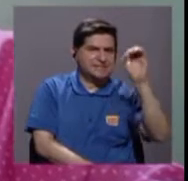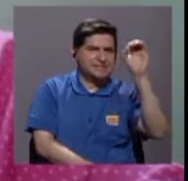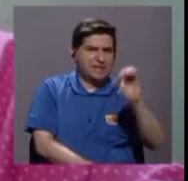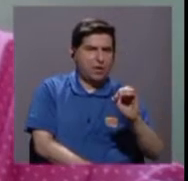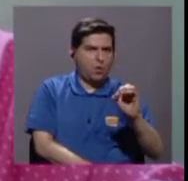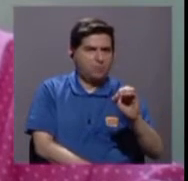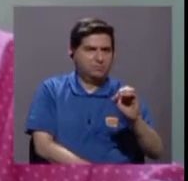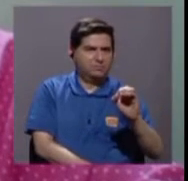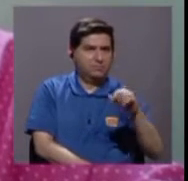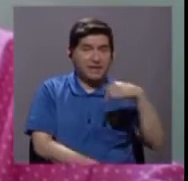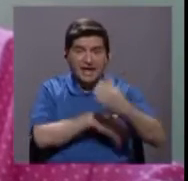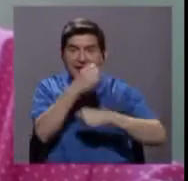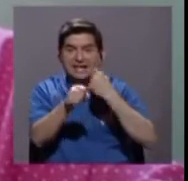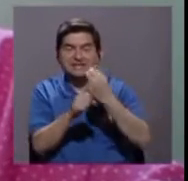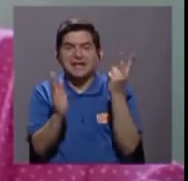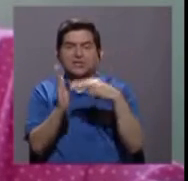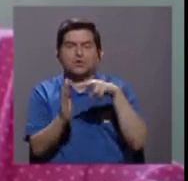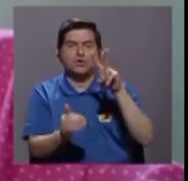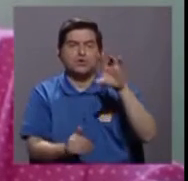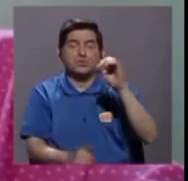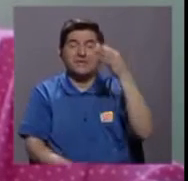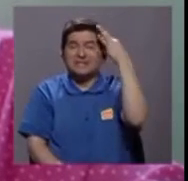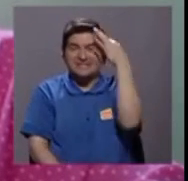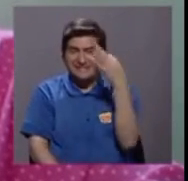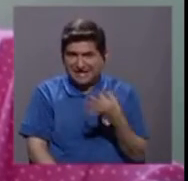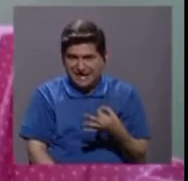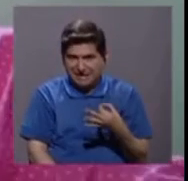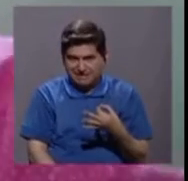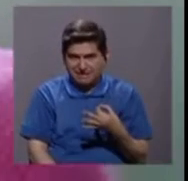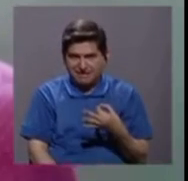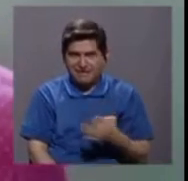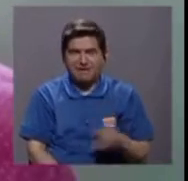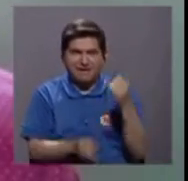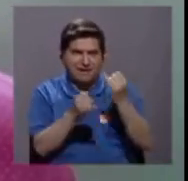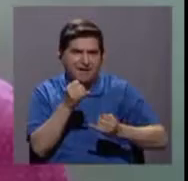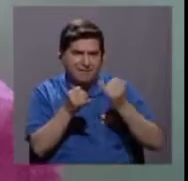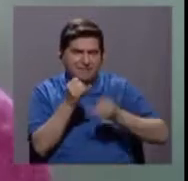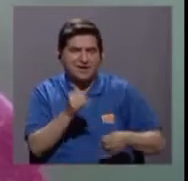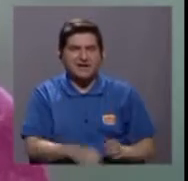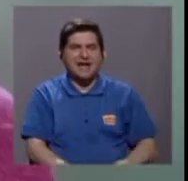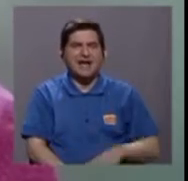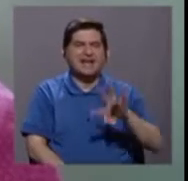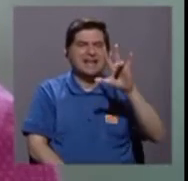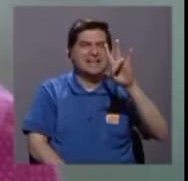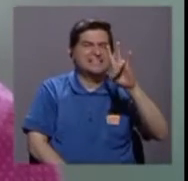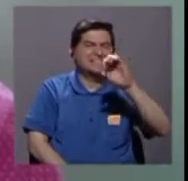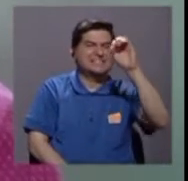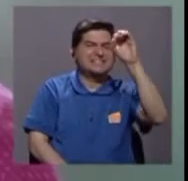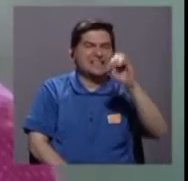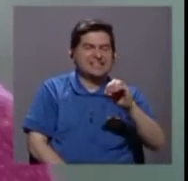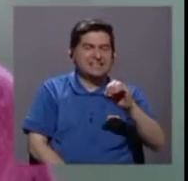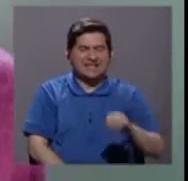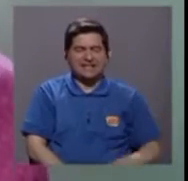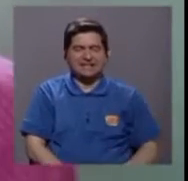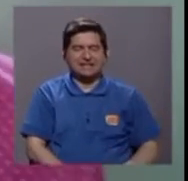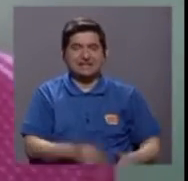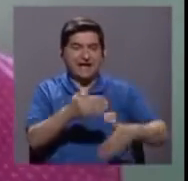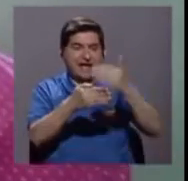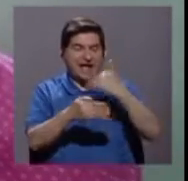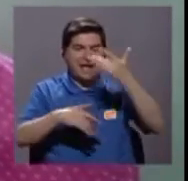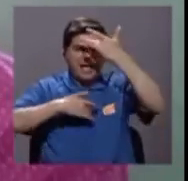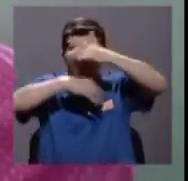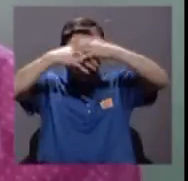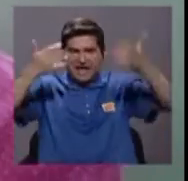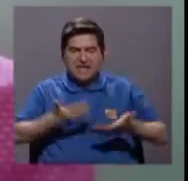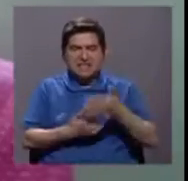58,5%. Este año 2020 se espera que va a cerrar en un 70%. Antes de la pandemia